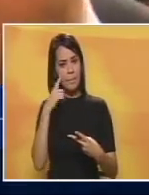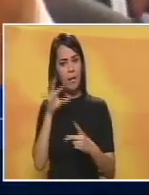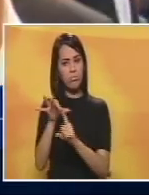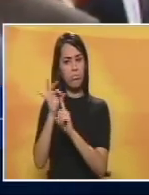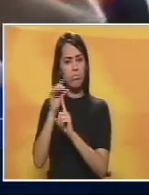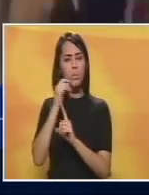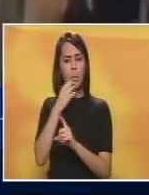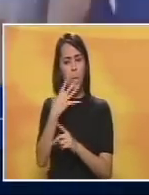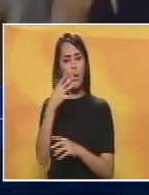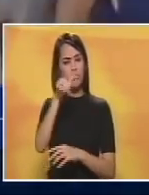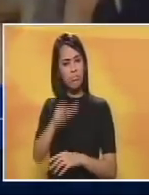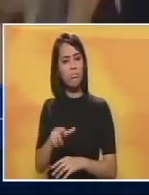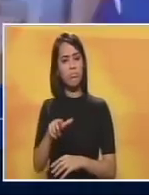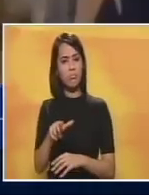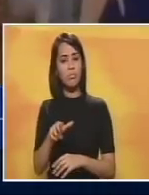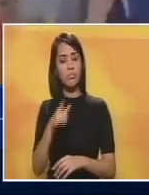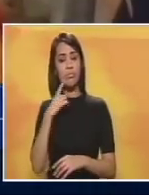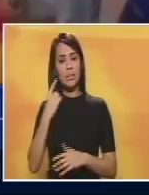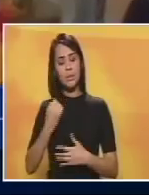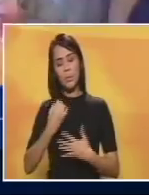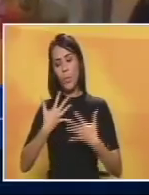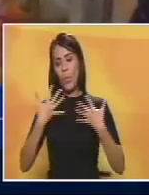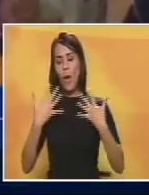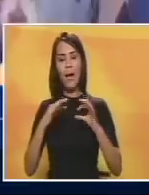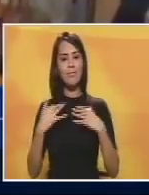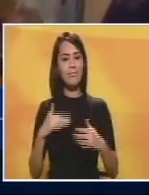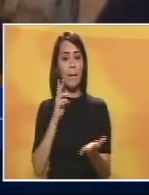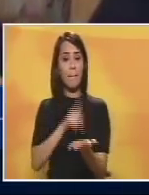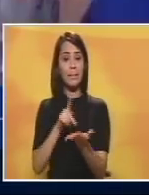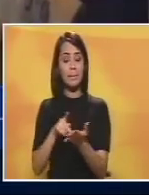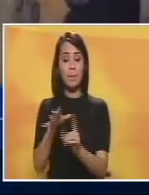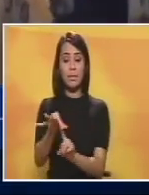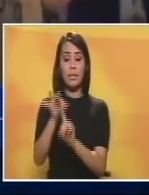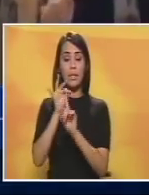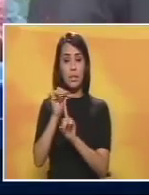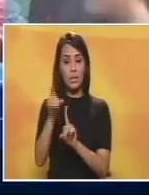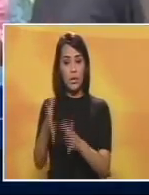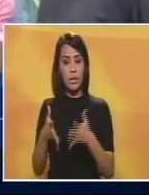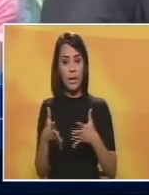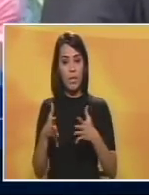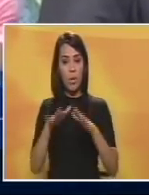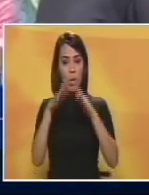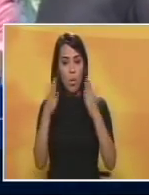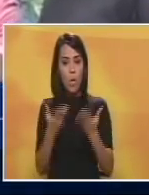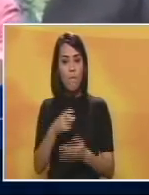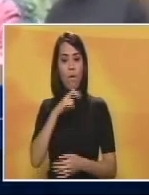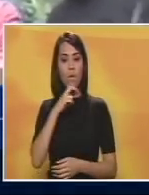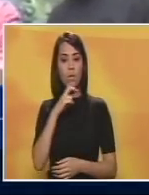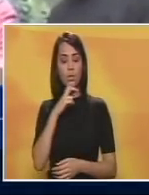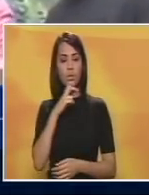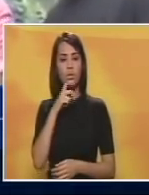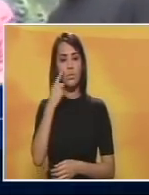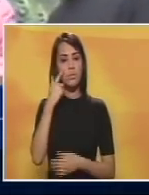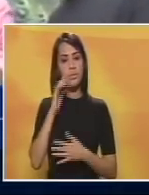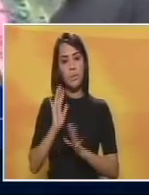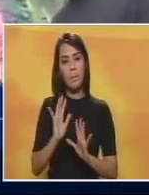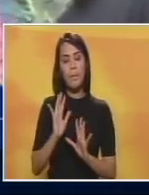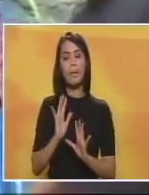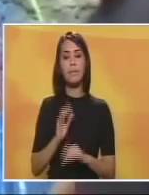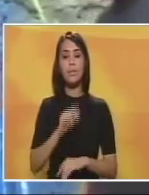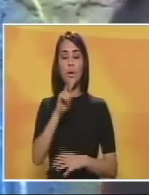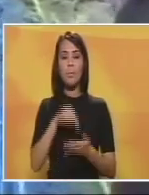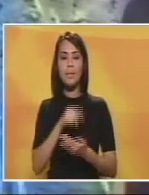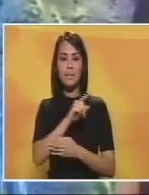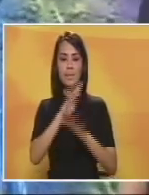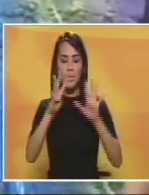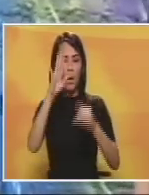buena persona y siempre engrandece los papeles. De ser elegido, el ganador del Globo de Oro tomaría el rol luego que se estrene en el 2019